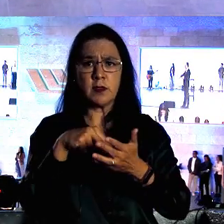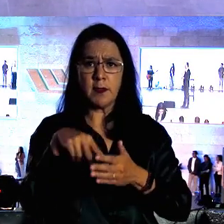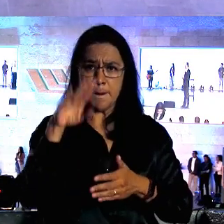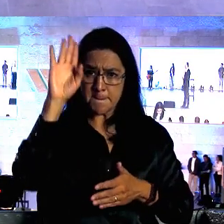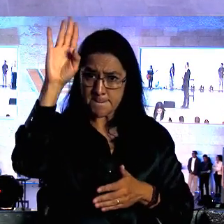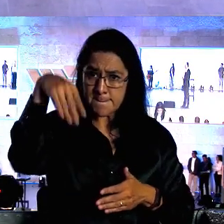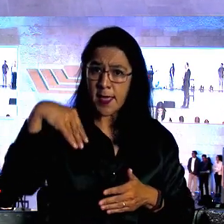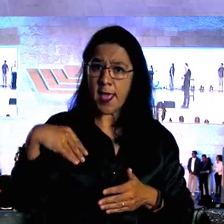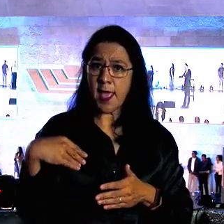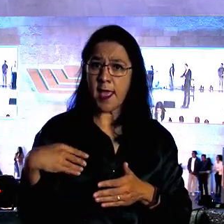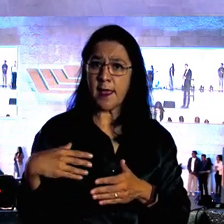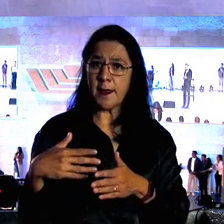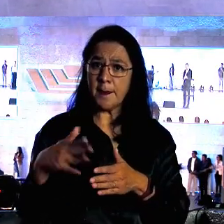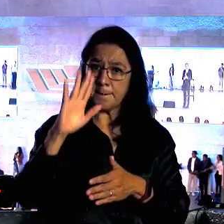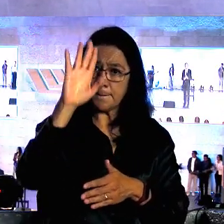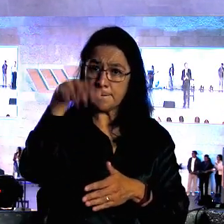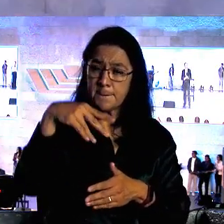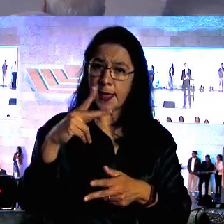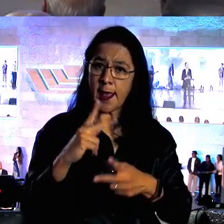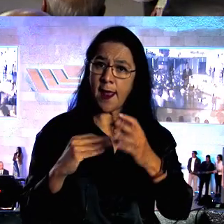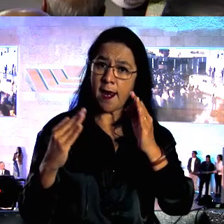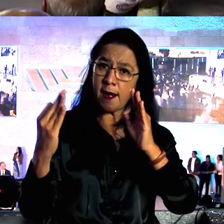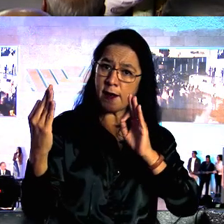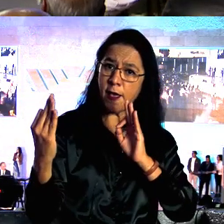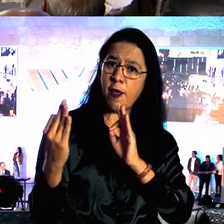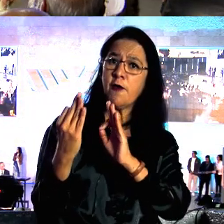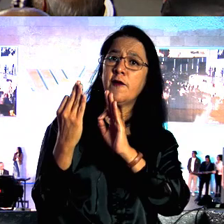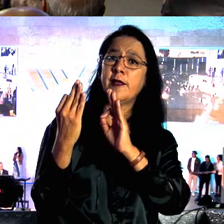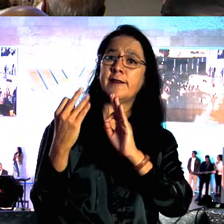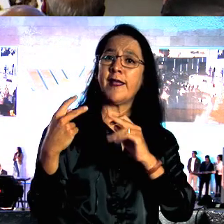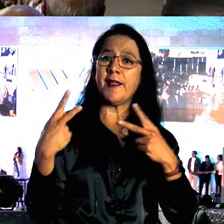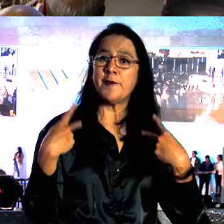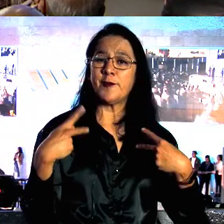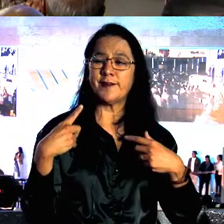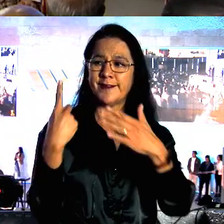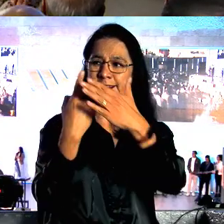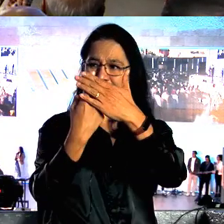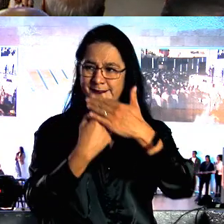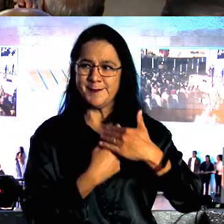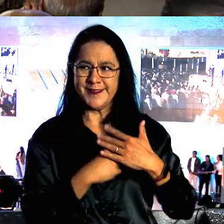pueden venir aquí al frente vengan aquí al frente vengan aquí al frente